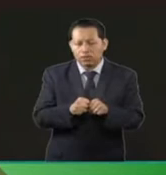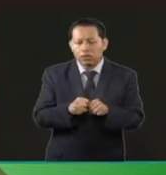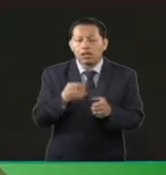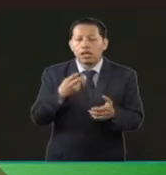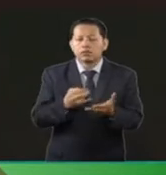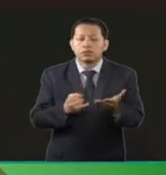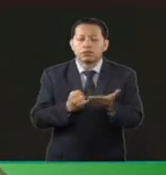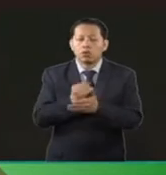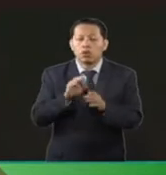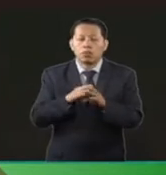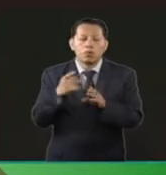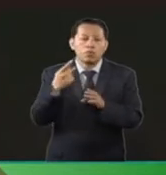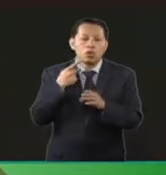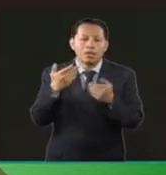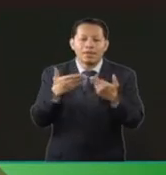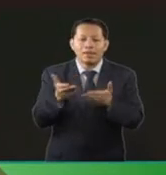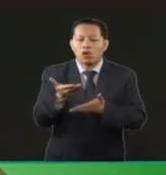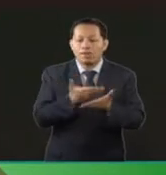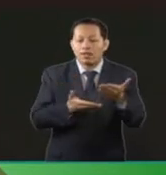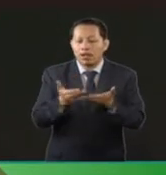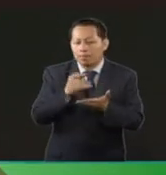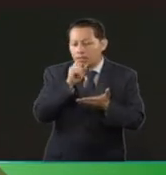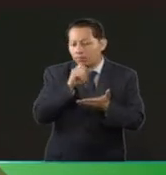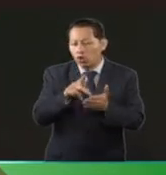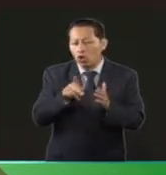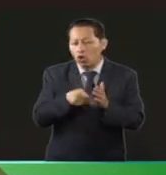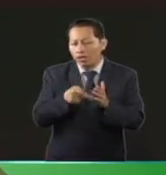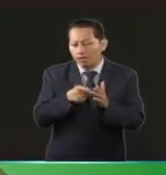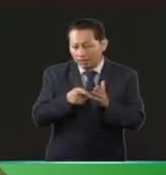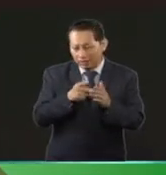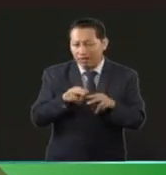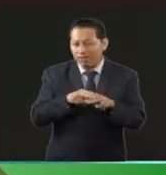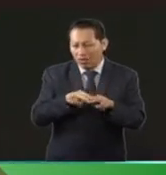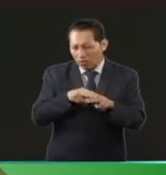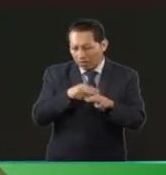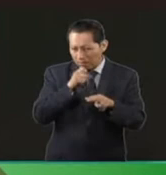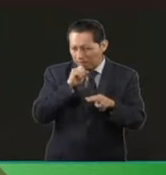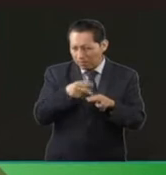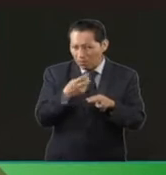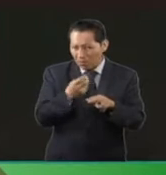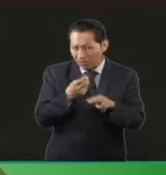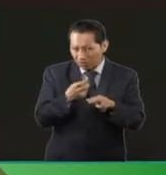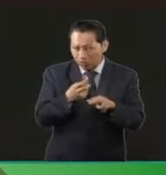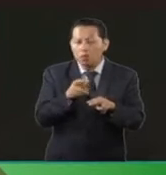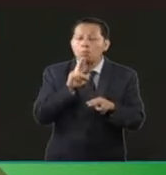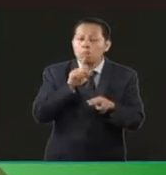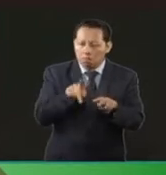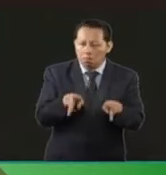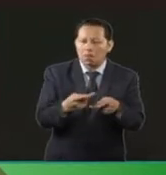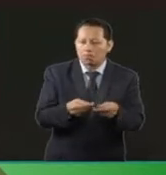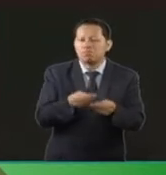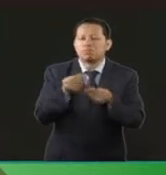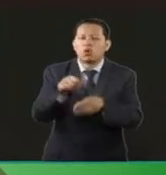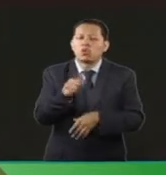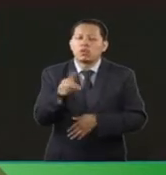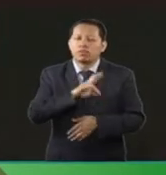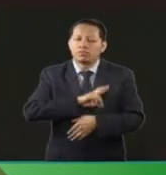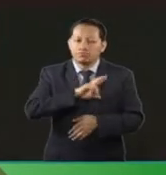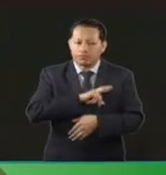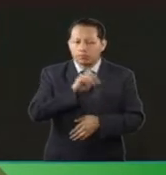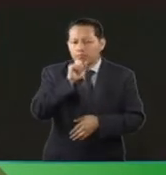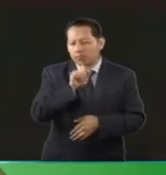de una política neoliberal entregó nuevamente el control de este bien estratégico a manos privadas así